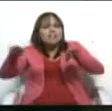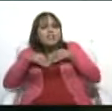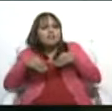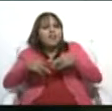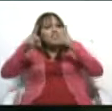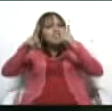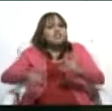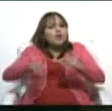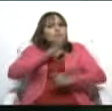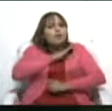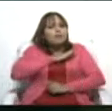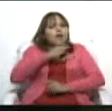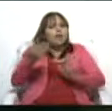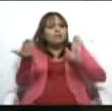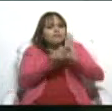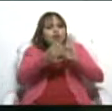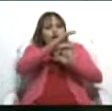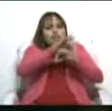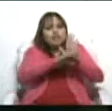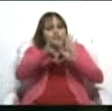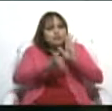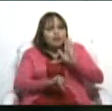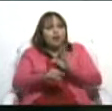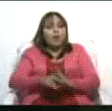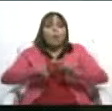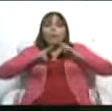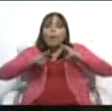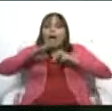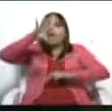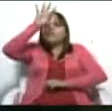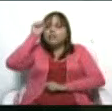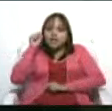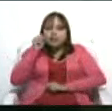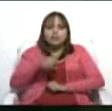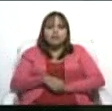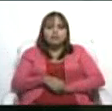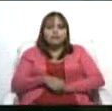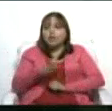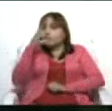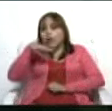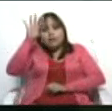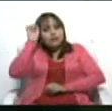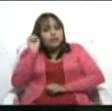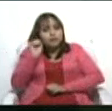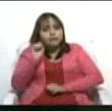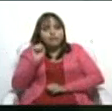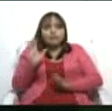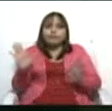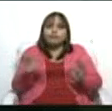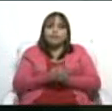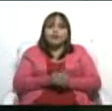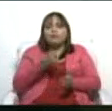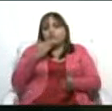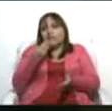tutelaje del librito azul que nos contiene a todos. Ojalá entiendan eso. Y quien no lo entendió, bueno, muchas gracias y hasta